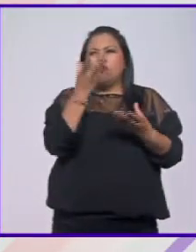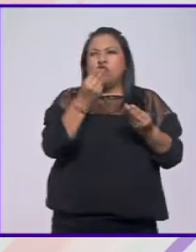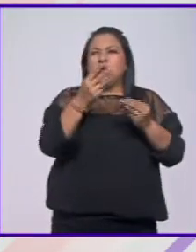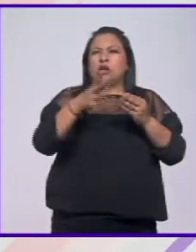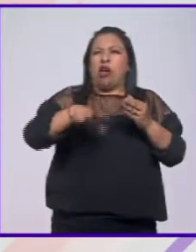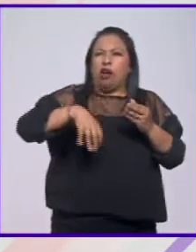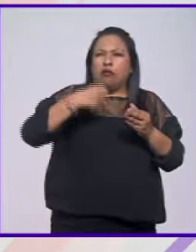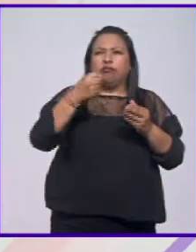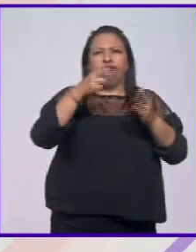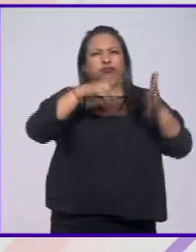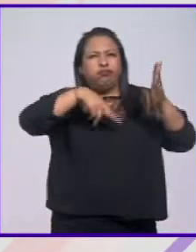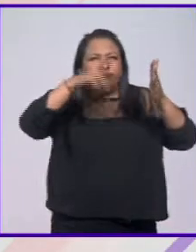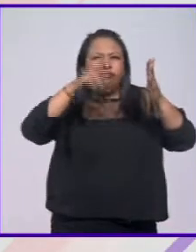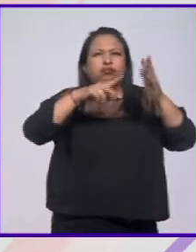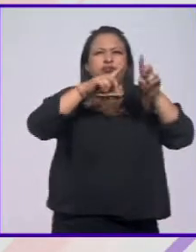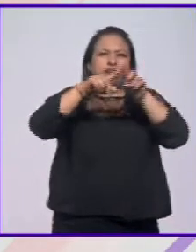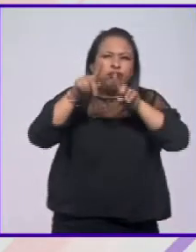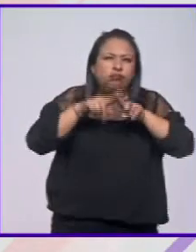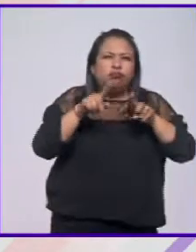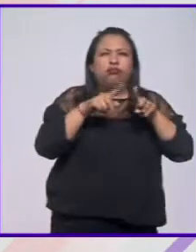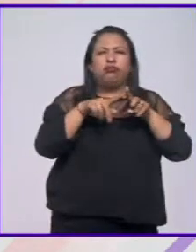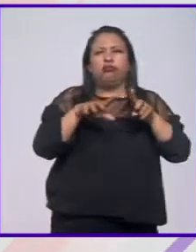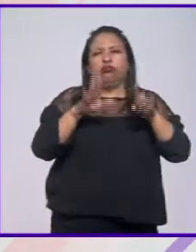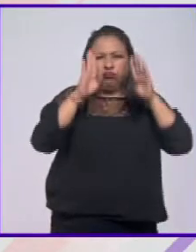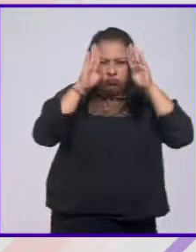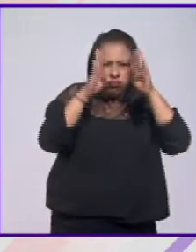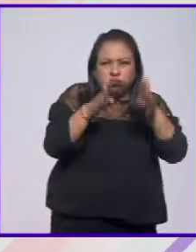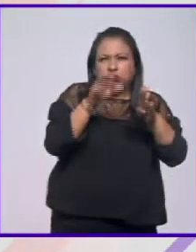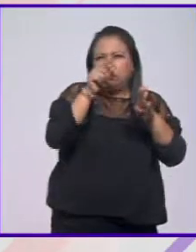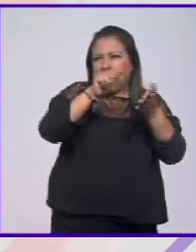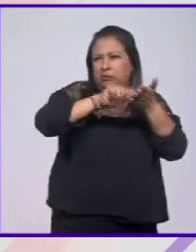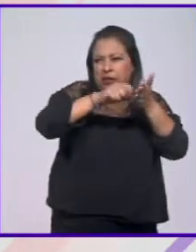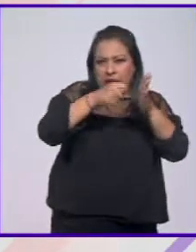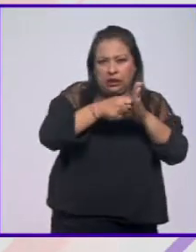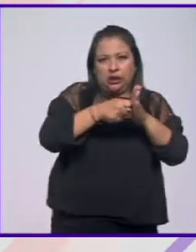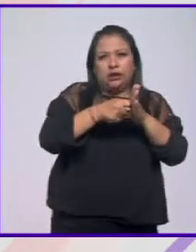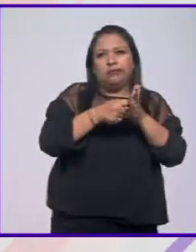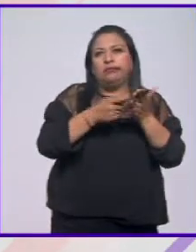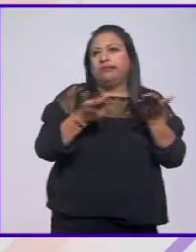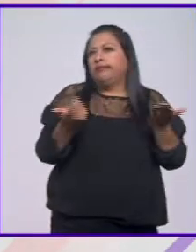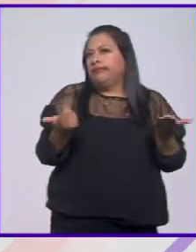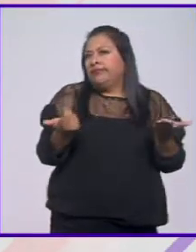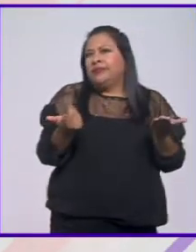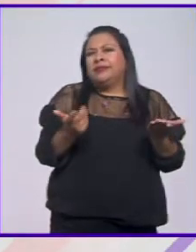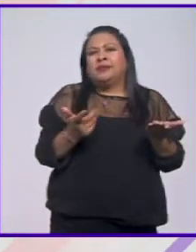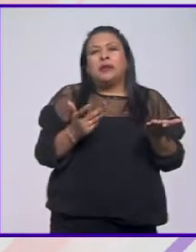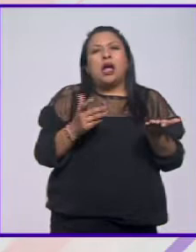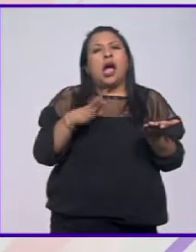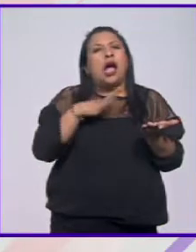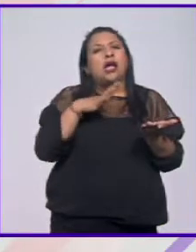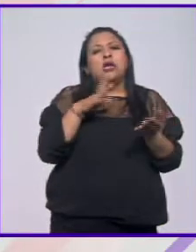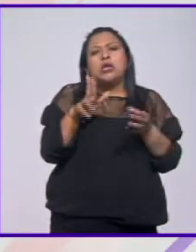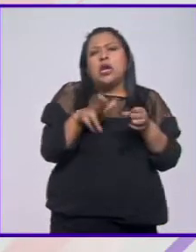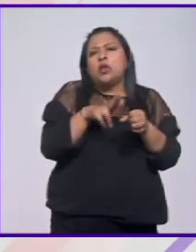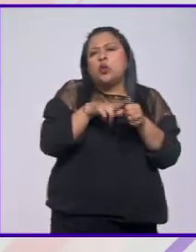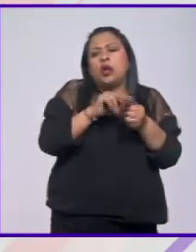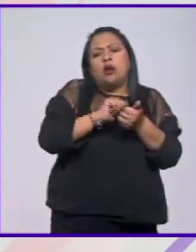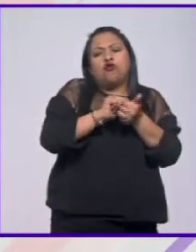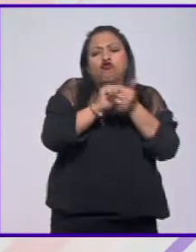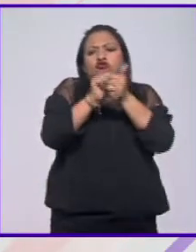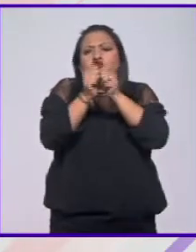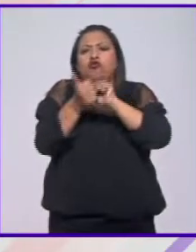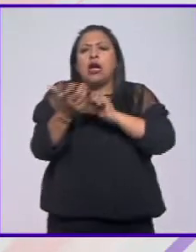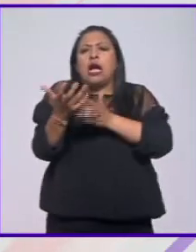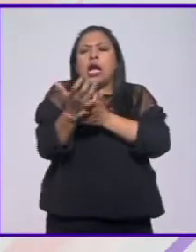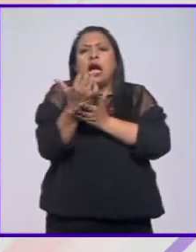el provecho posible, haces todo lo que puedes dentro de esa técnica y como que surge de manera espontánea las